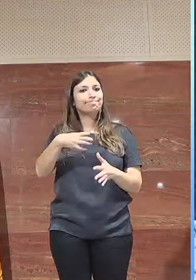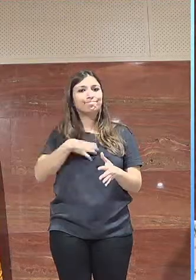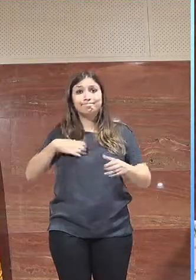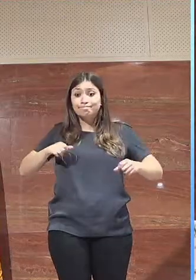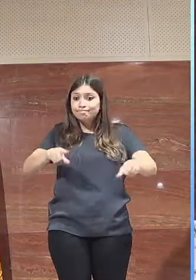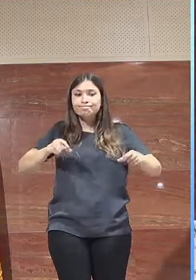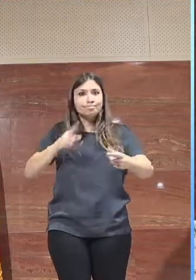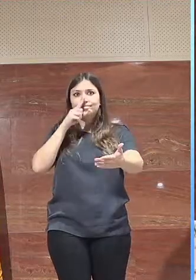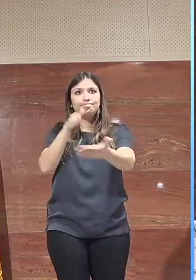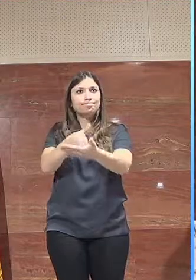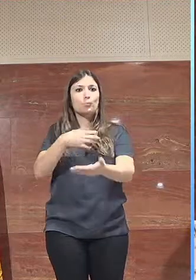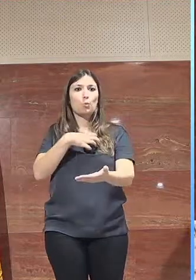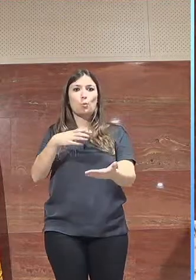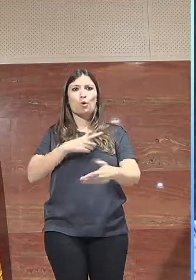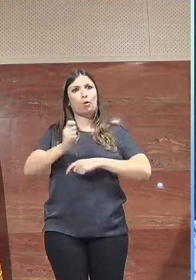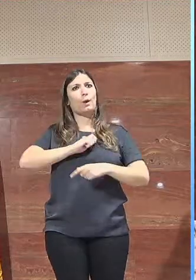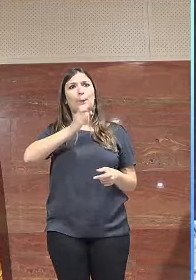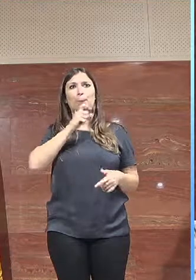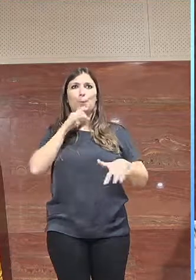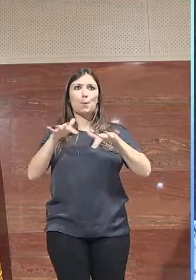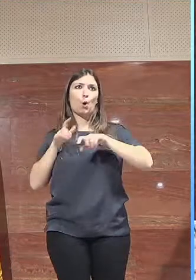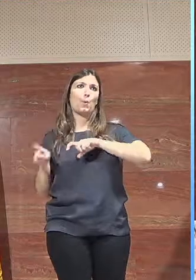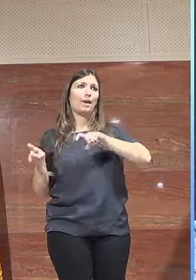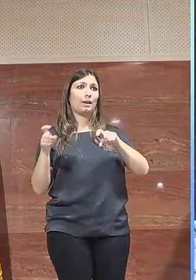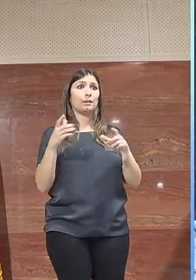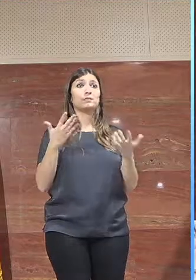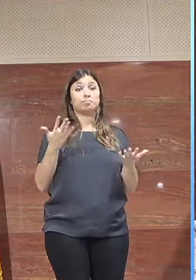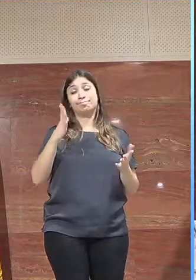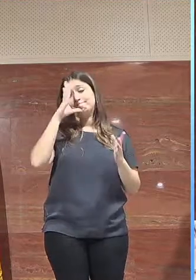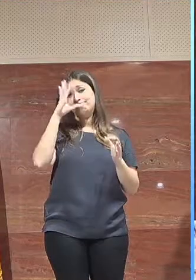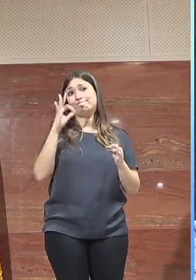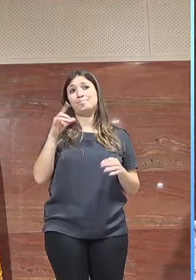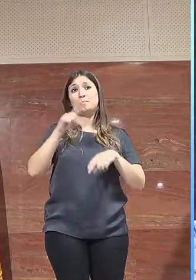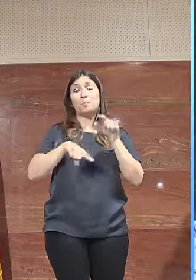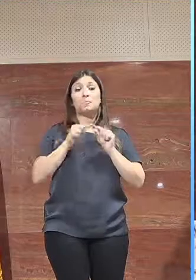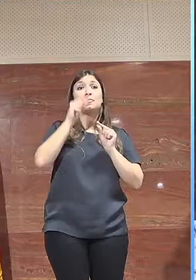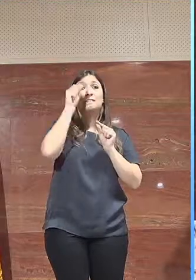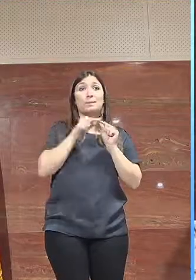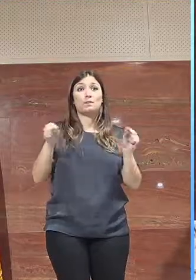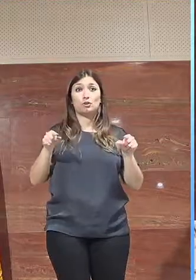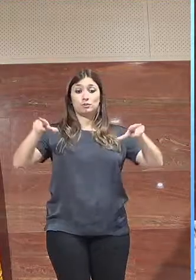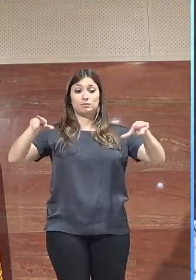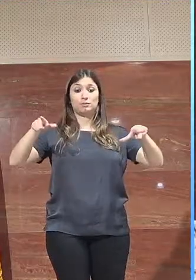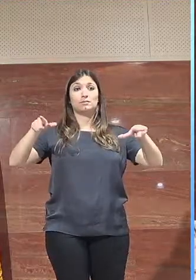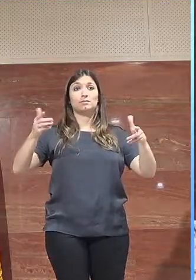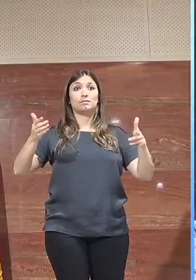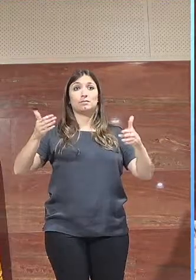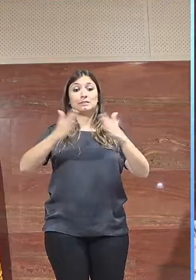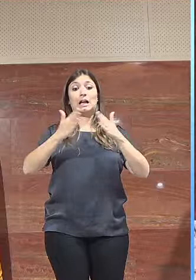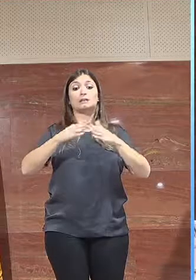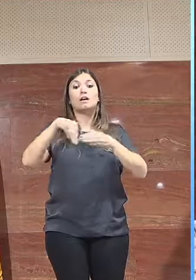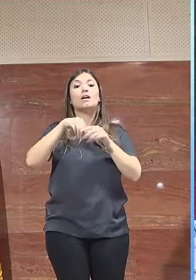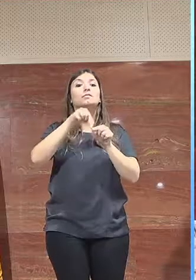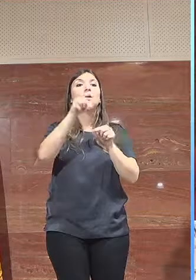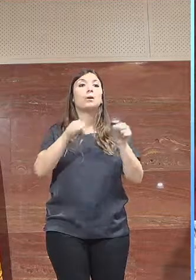dificultan su propia movilidad, ¿no? Bueno, pues supongo que claro, que todo eso tiene que ver con las dimensiones de la vivienda,